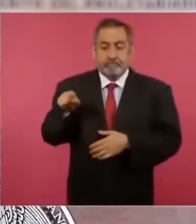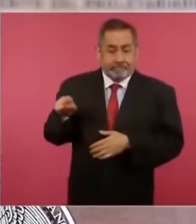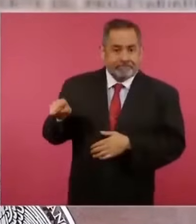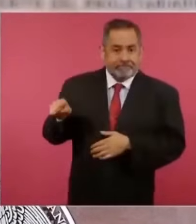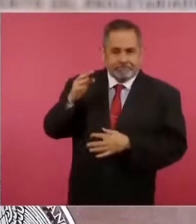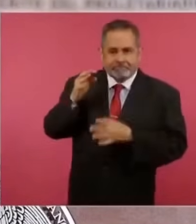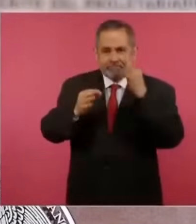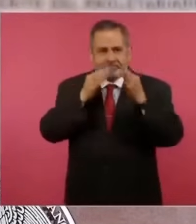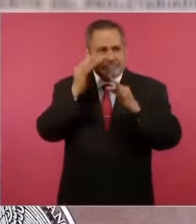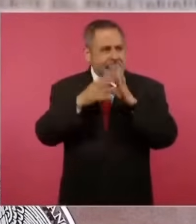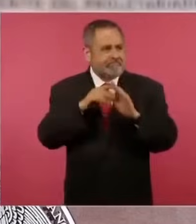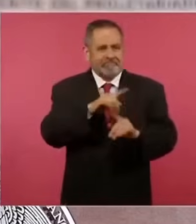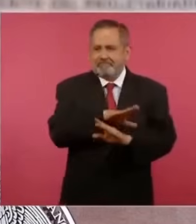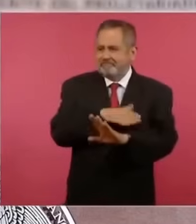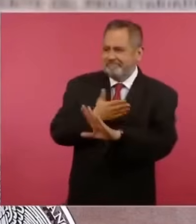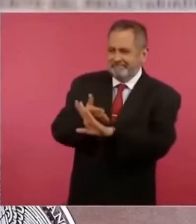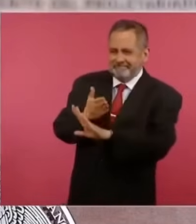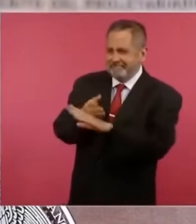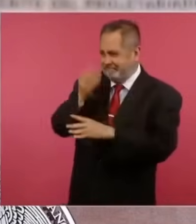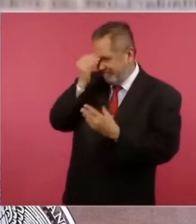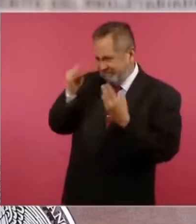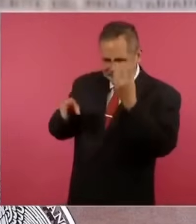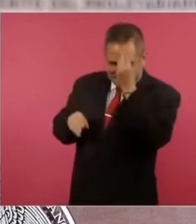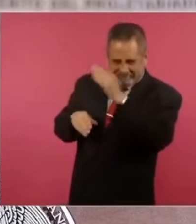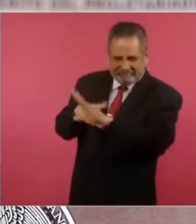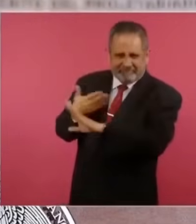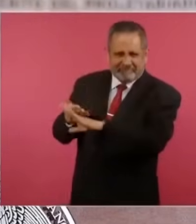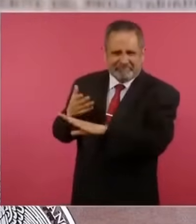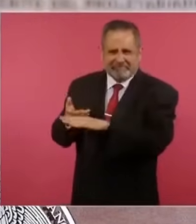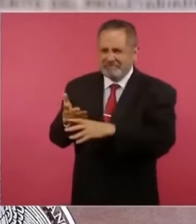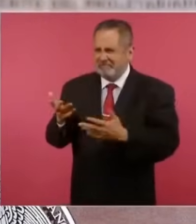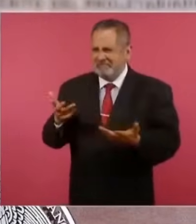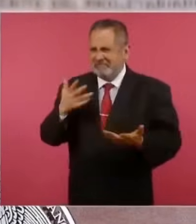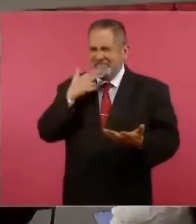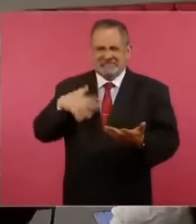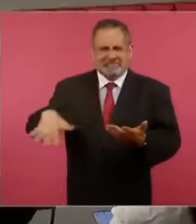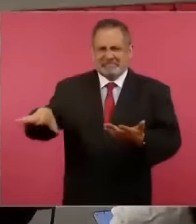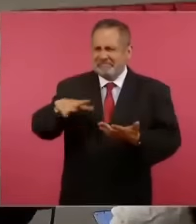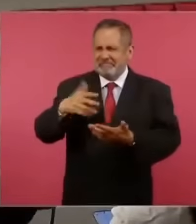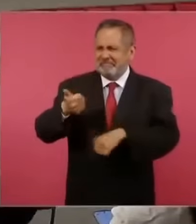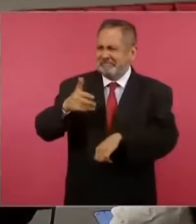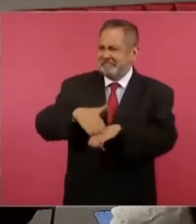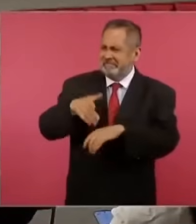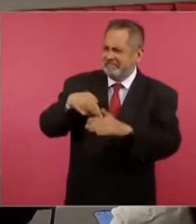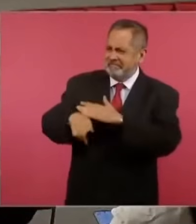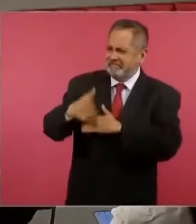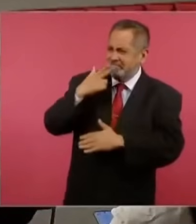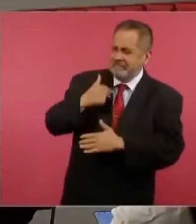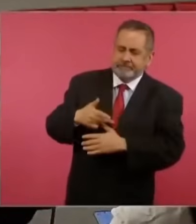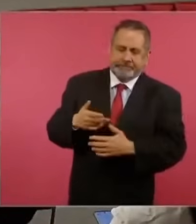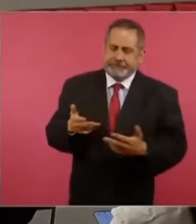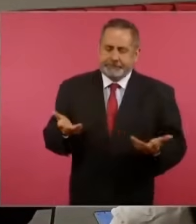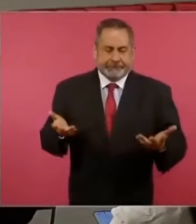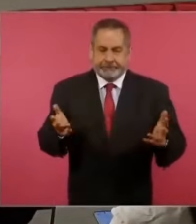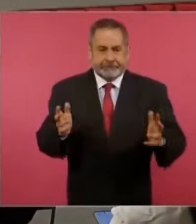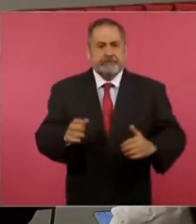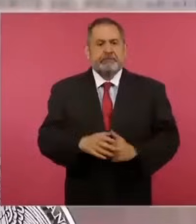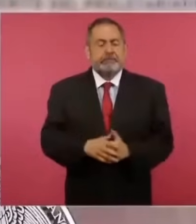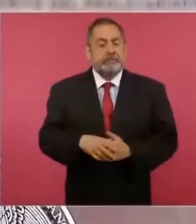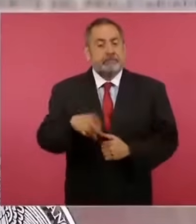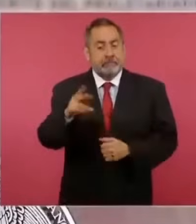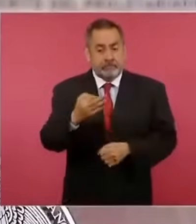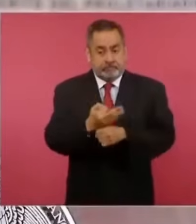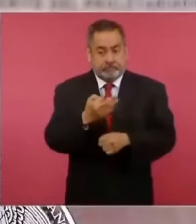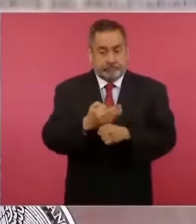campaña mediática para desacreditar el funcionamiento y la administración del Metro de la Ciudad de México. Pero ahora